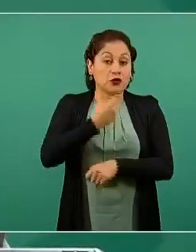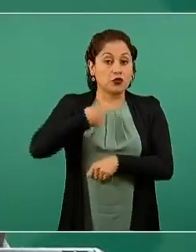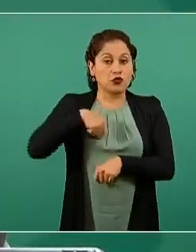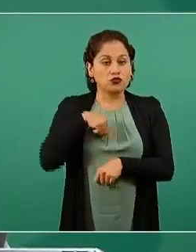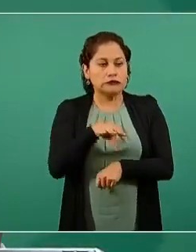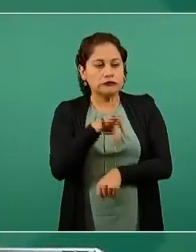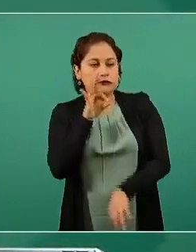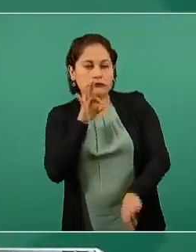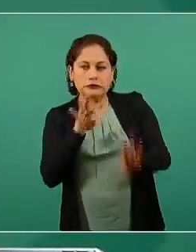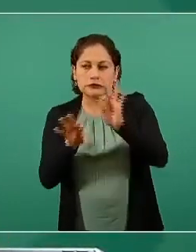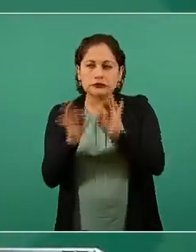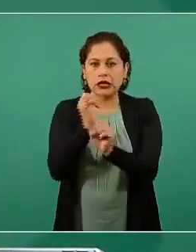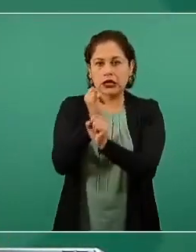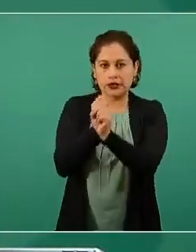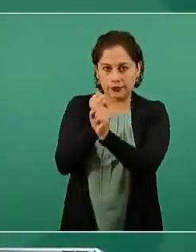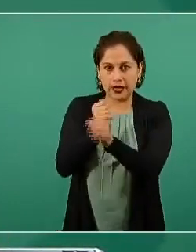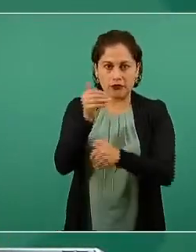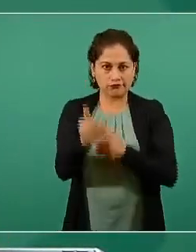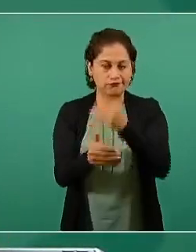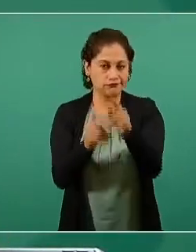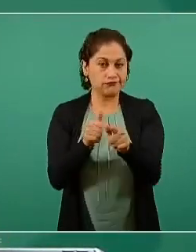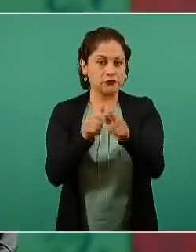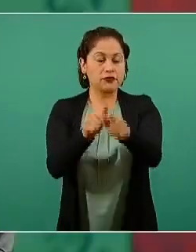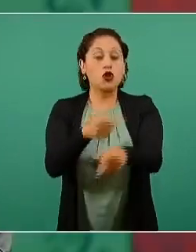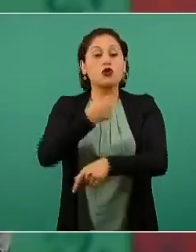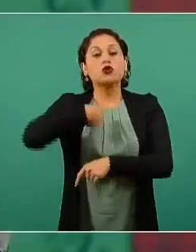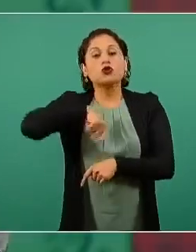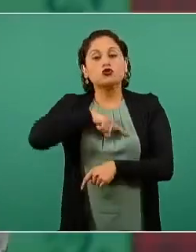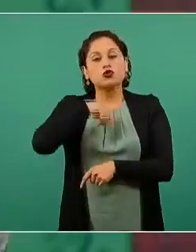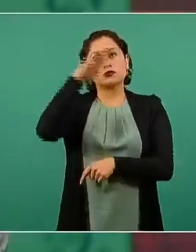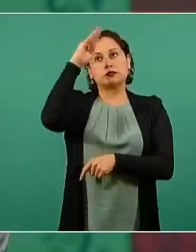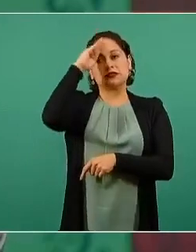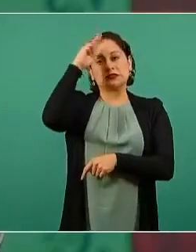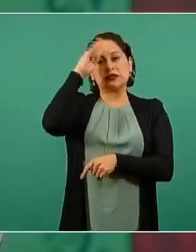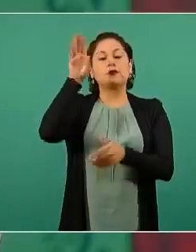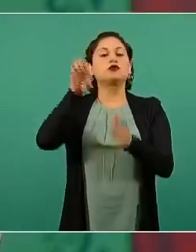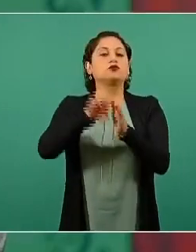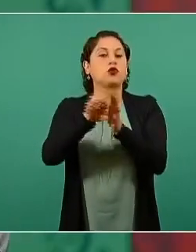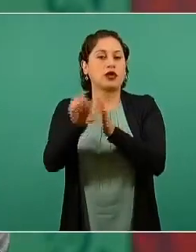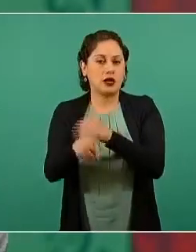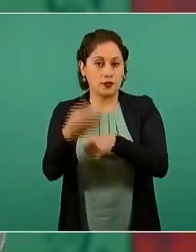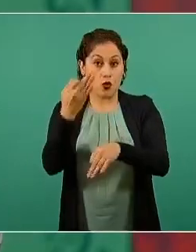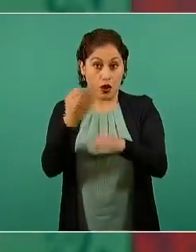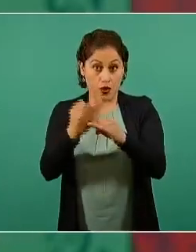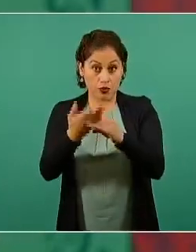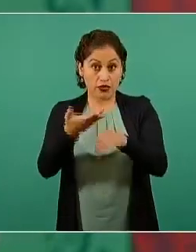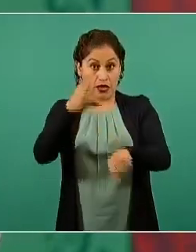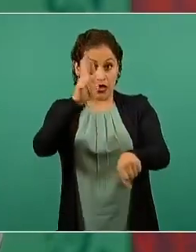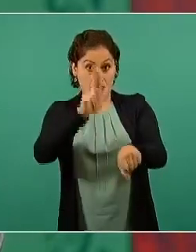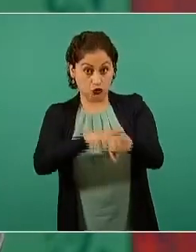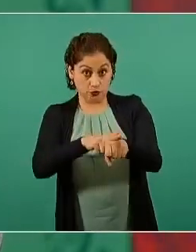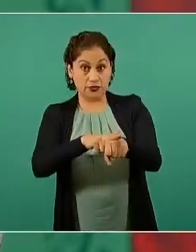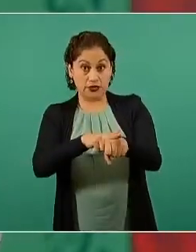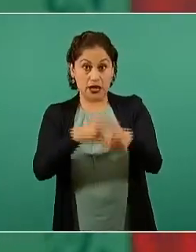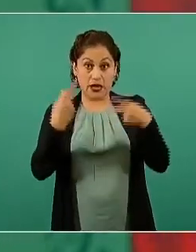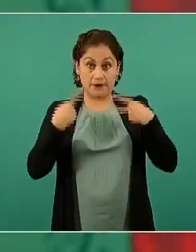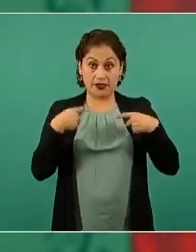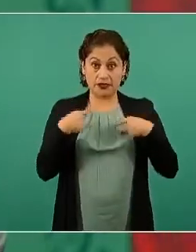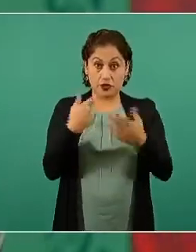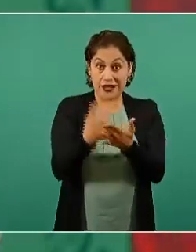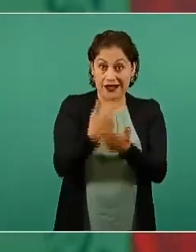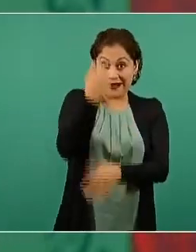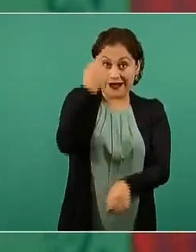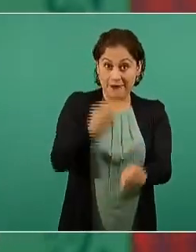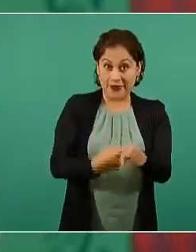es garantizar que conforme se desocupan los hospitales de personas agudamente enfermas, no